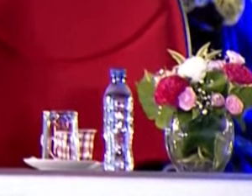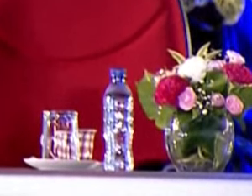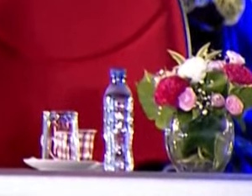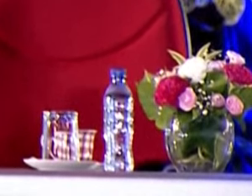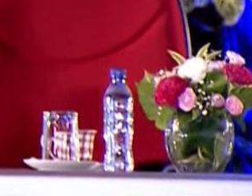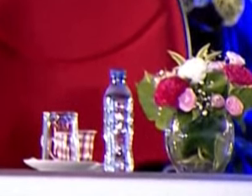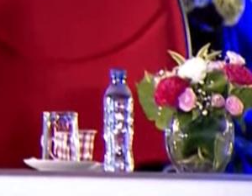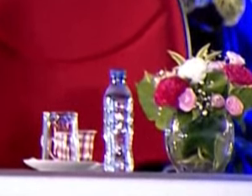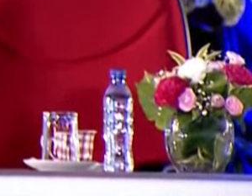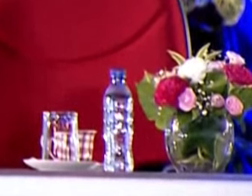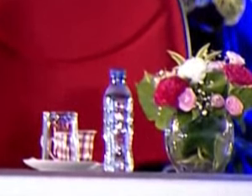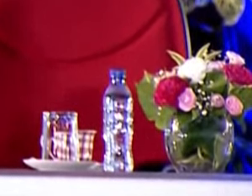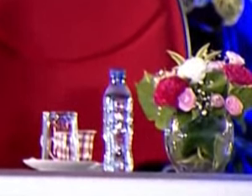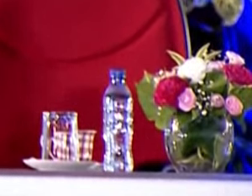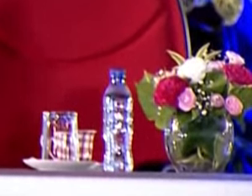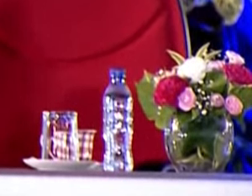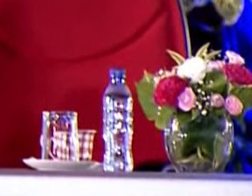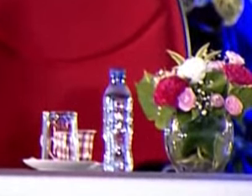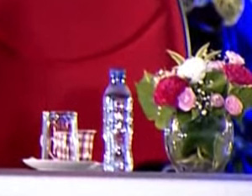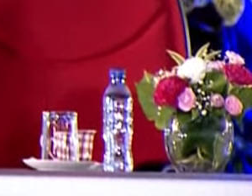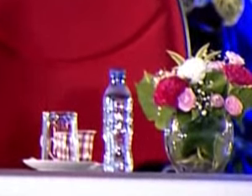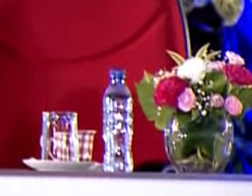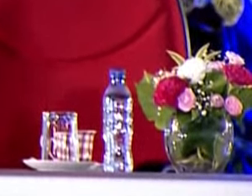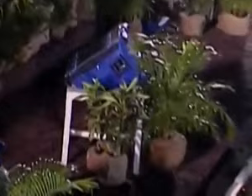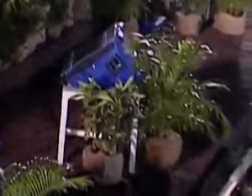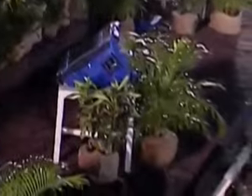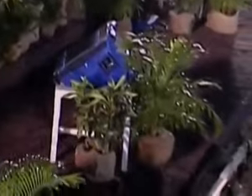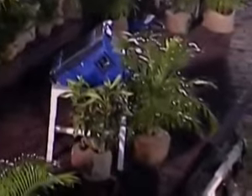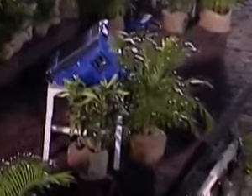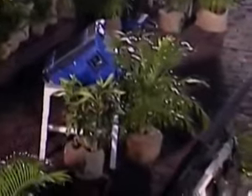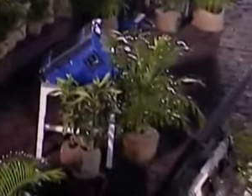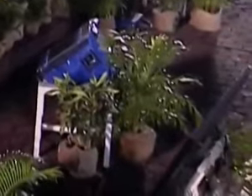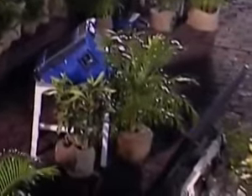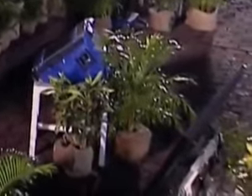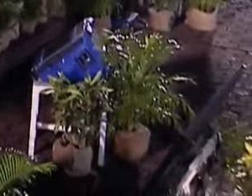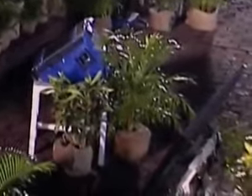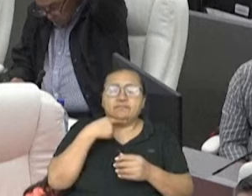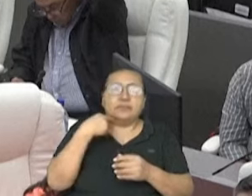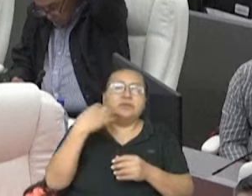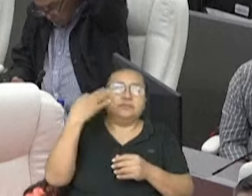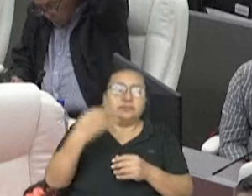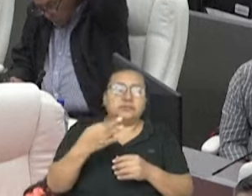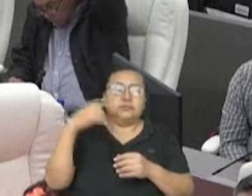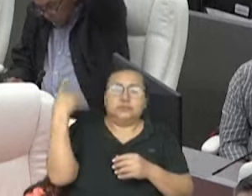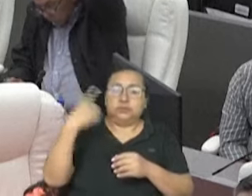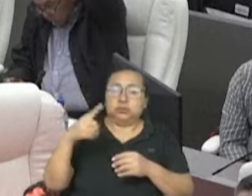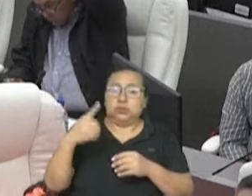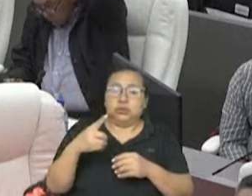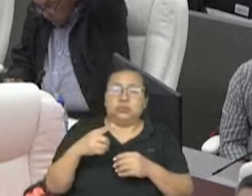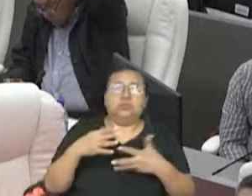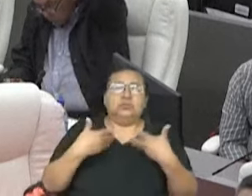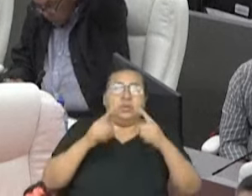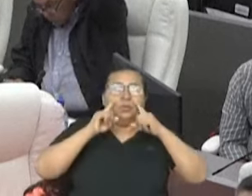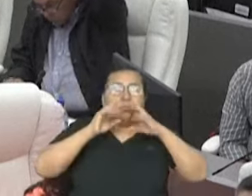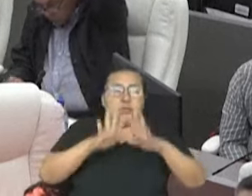de nacionalidad y bienes a 316 políticos periodistas intelectuales y activistas críticos la reforma que entrará en vigor al ser